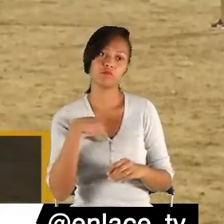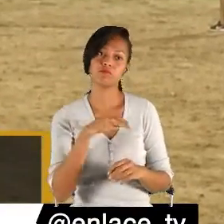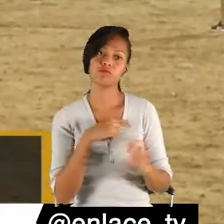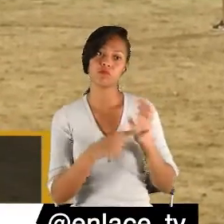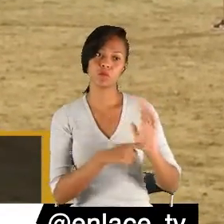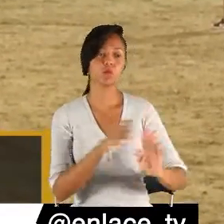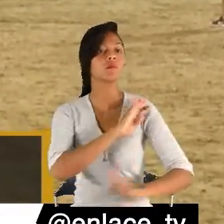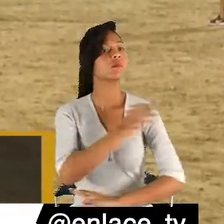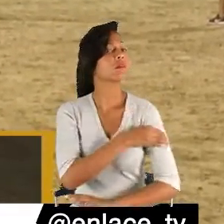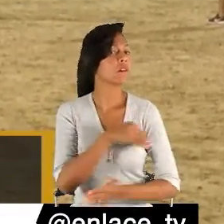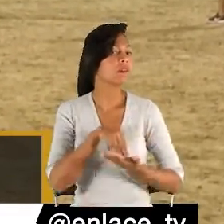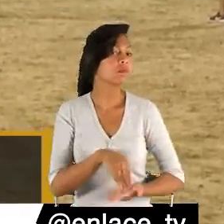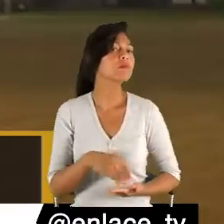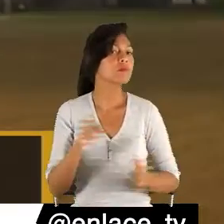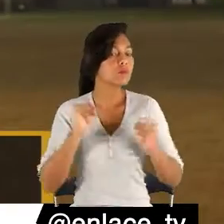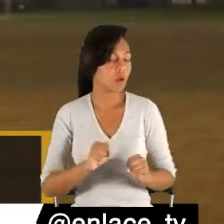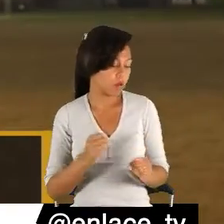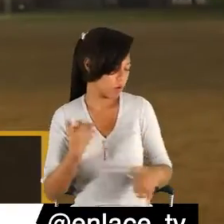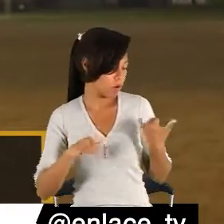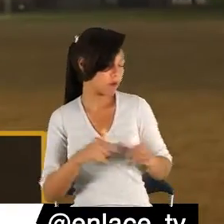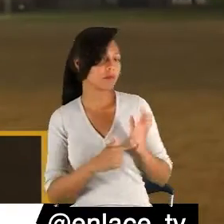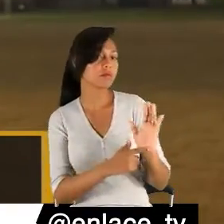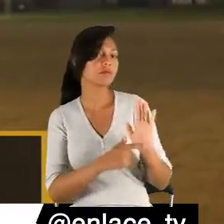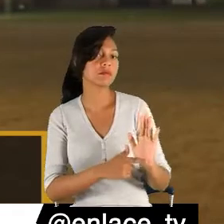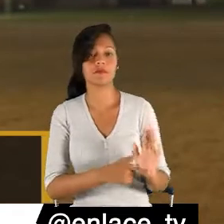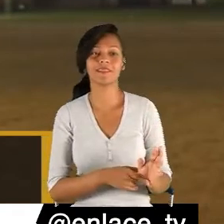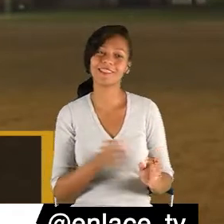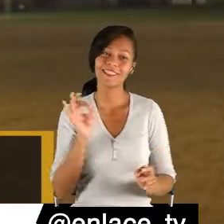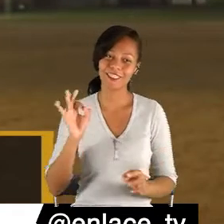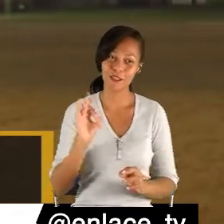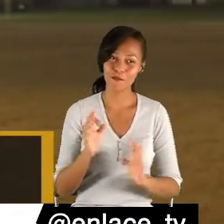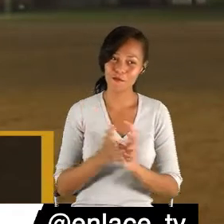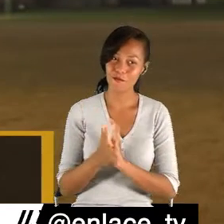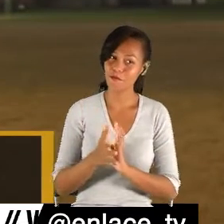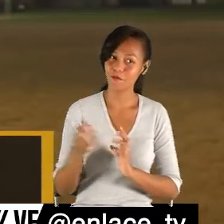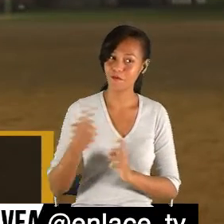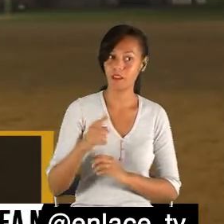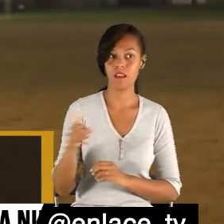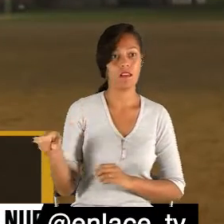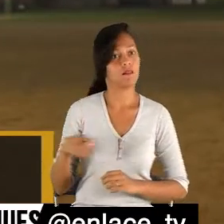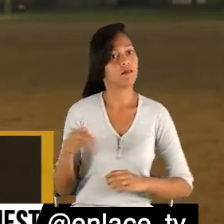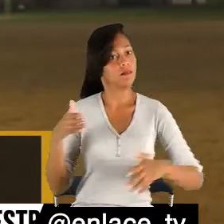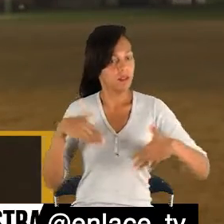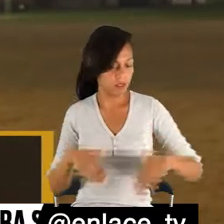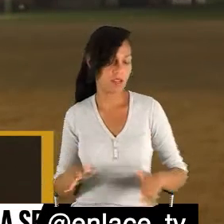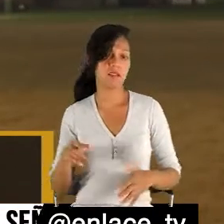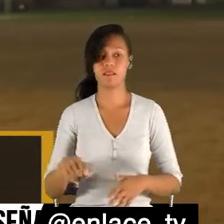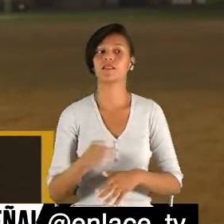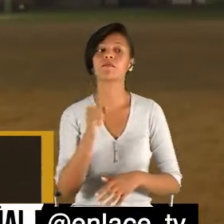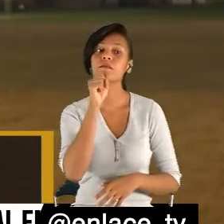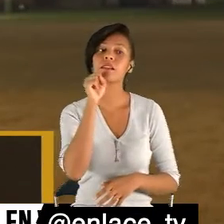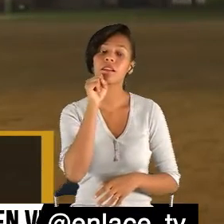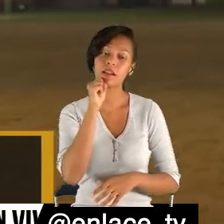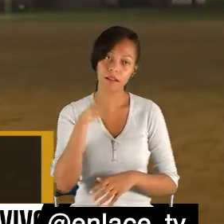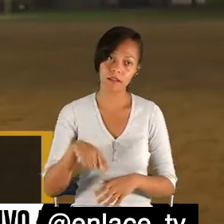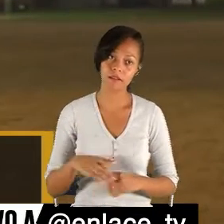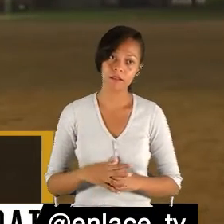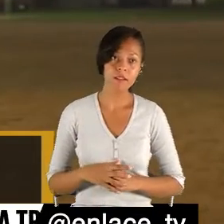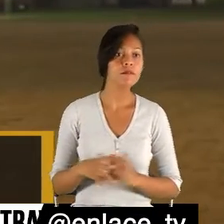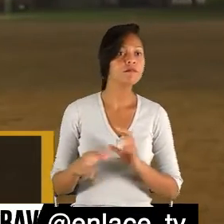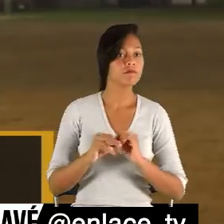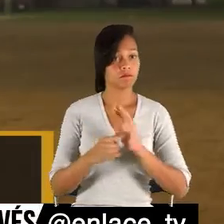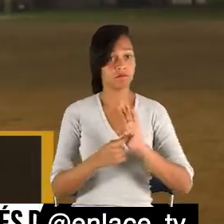fútbol con que salir adelante y lo que siempre yo hablando jugadores hechos nacidos aquí en la casa que realmente están dejando el nombre